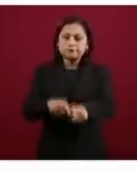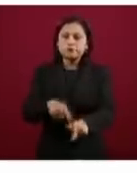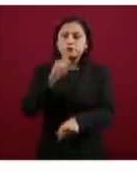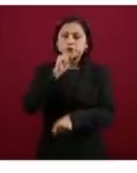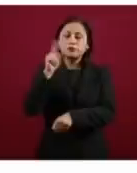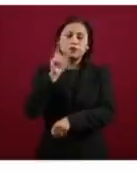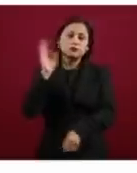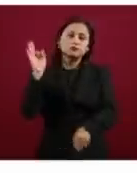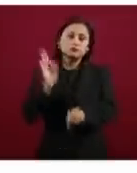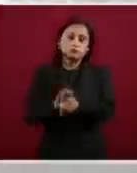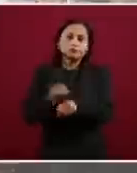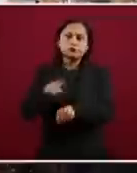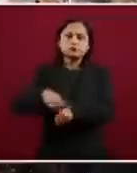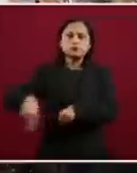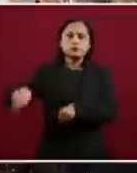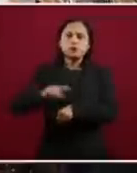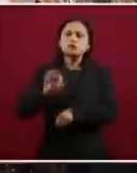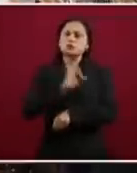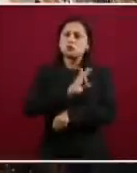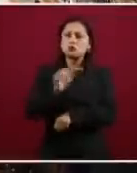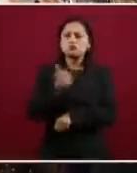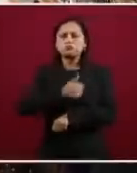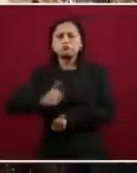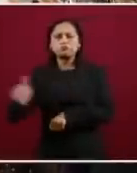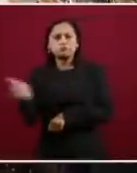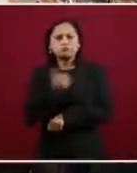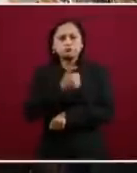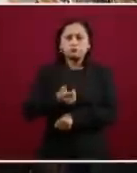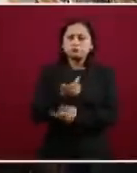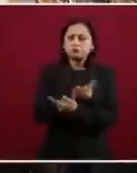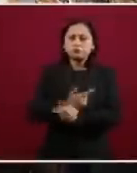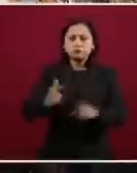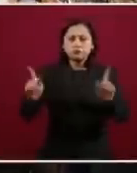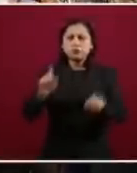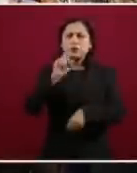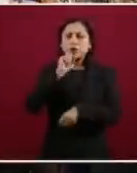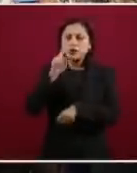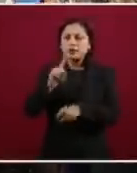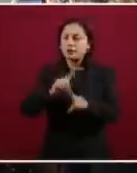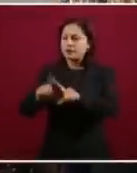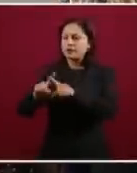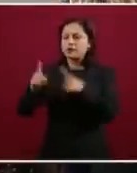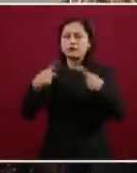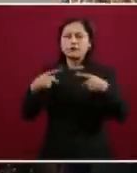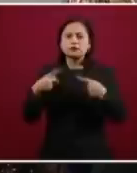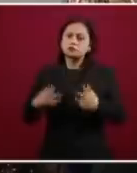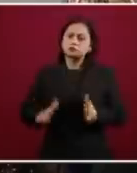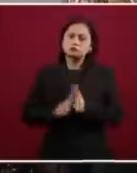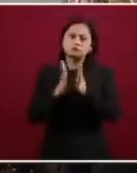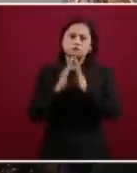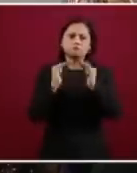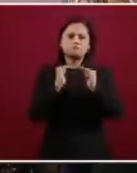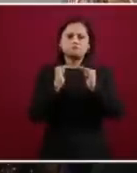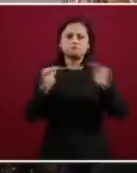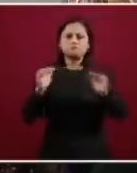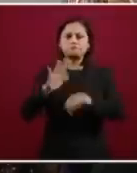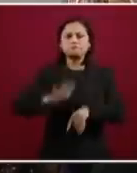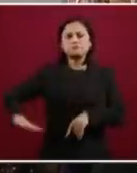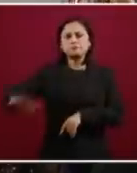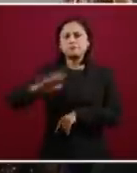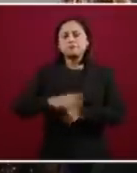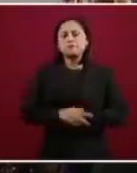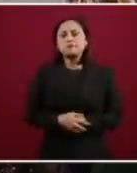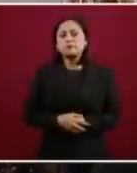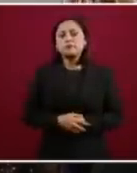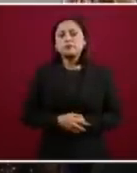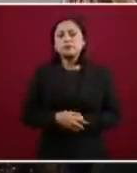espacio público y a la movilidad, generar oportunidades equitativas para las comunidades. En cuanto al medio ambiente,